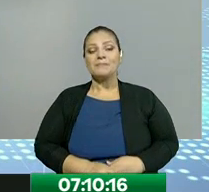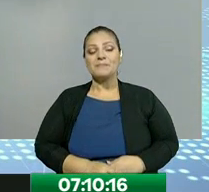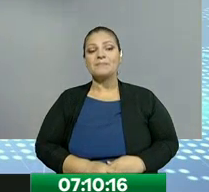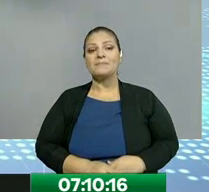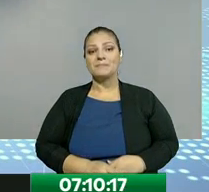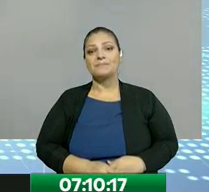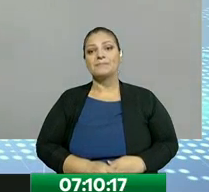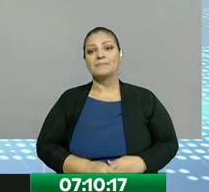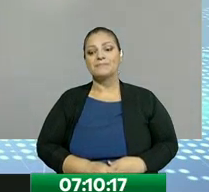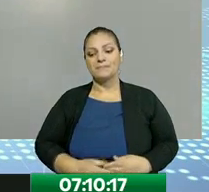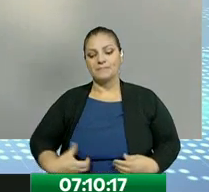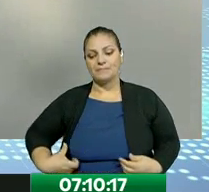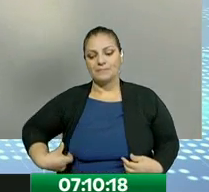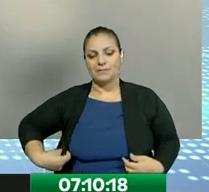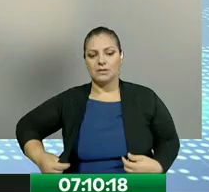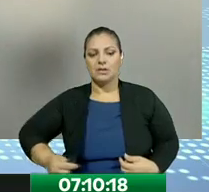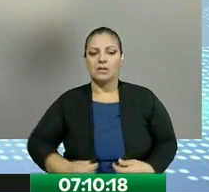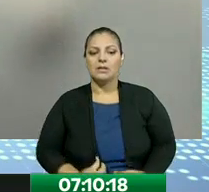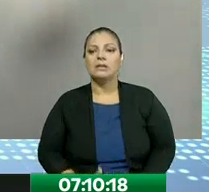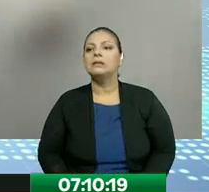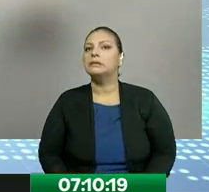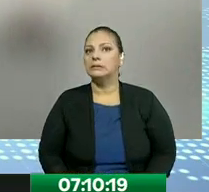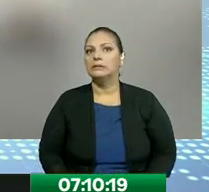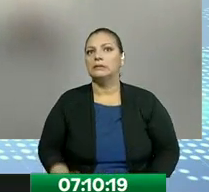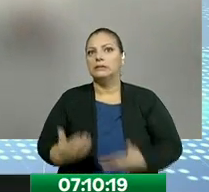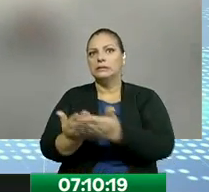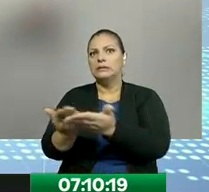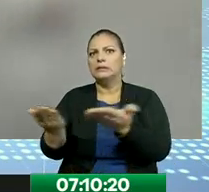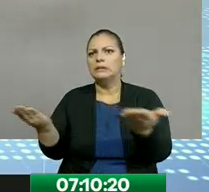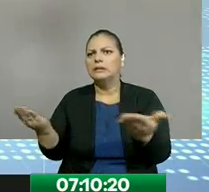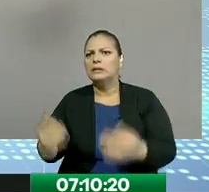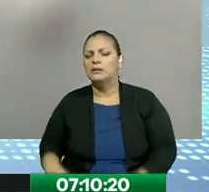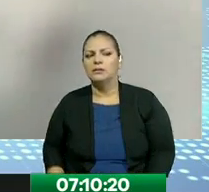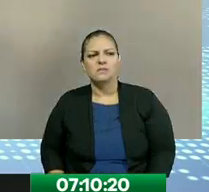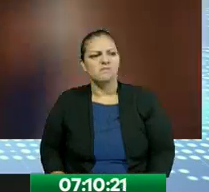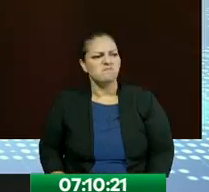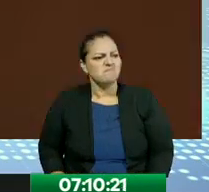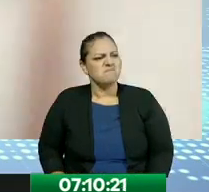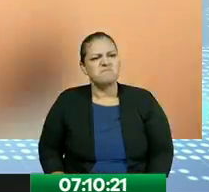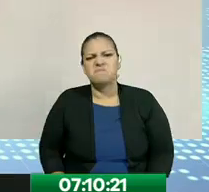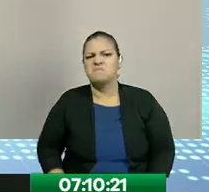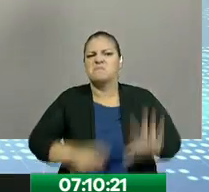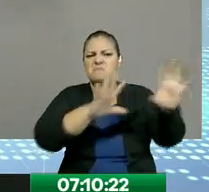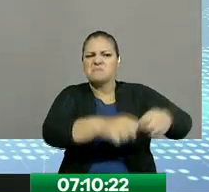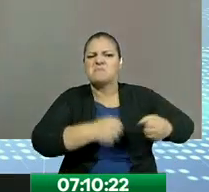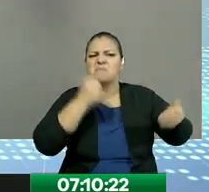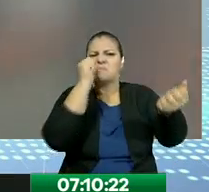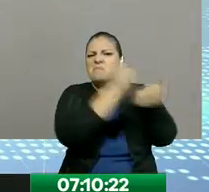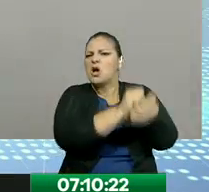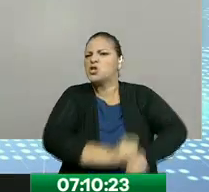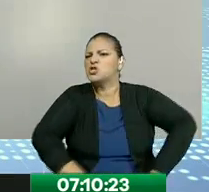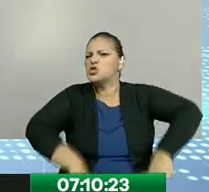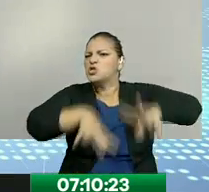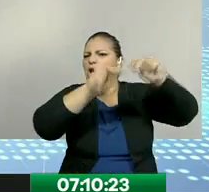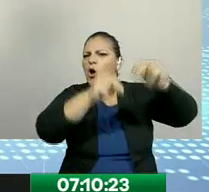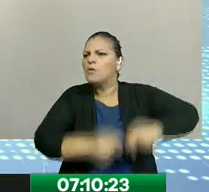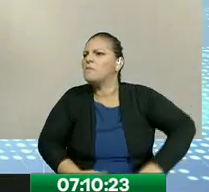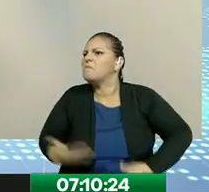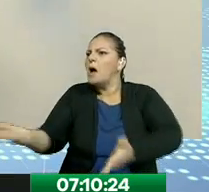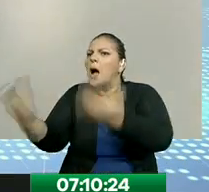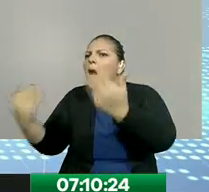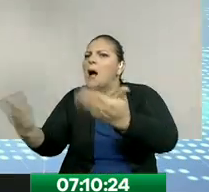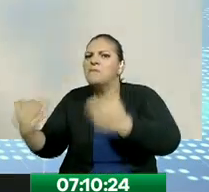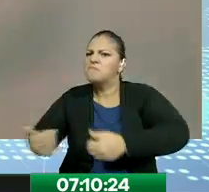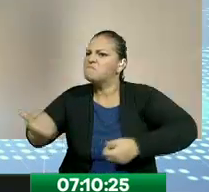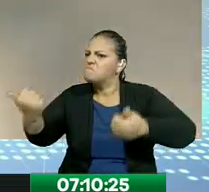injustificable la acción que han perpetrado esta gente. No estamos viviendo la época de las cavernas, no estamos viviendo la época de la Inquisición. Nosotros tenemos